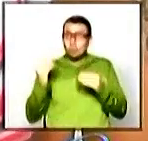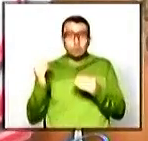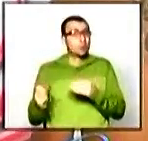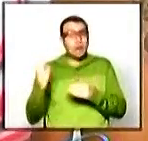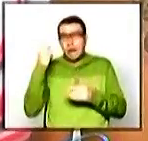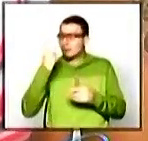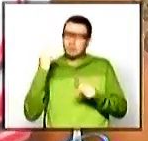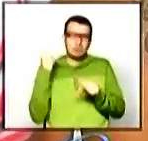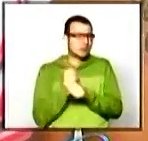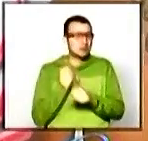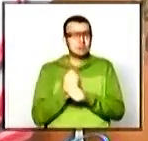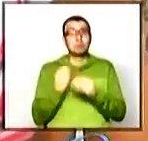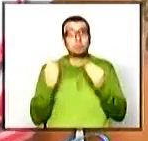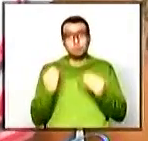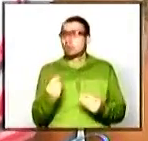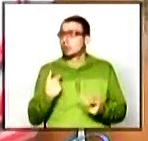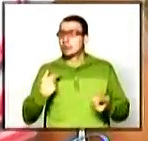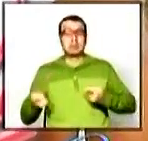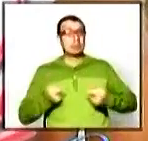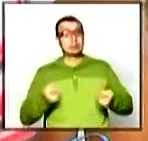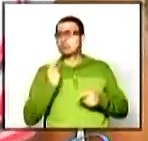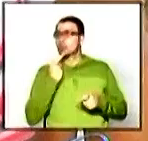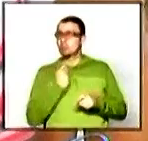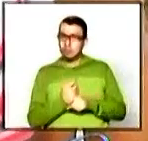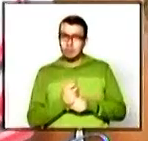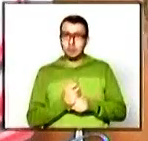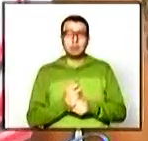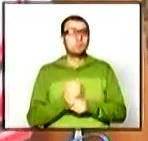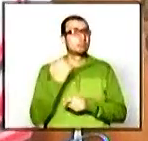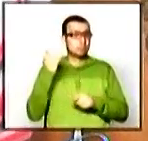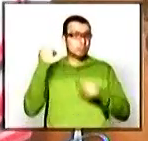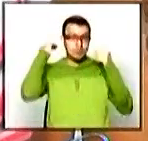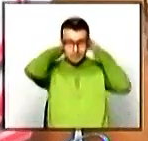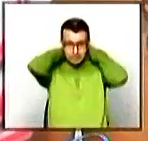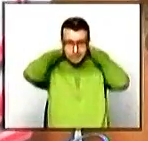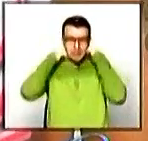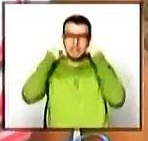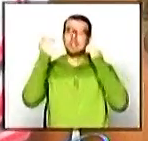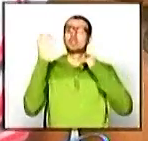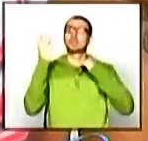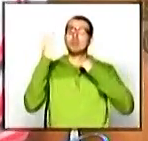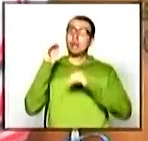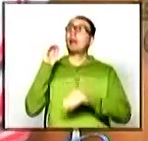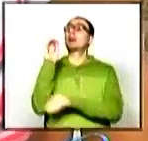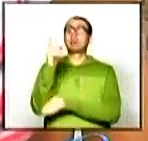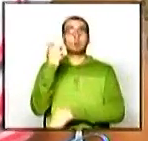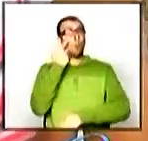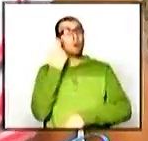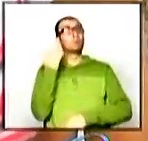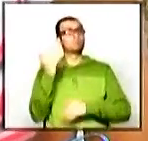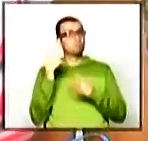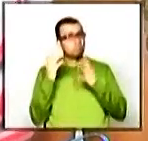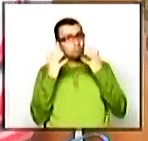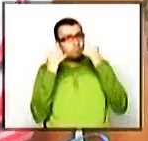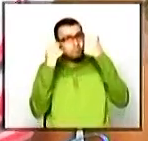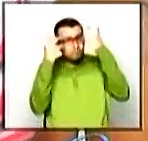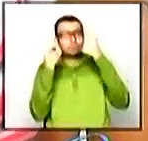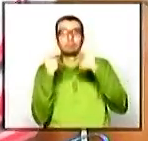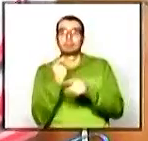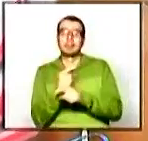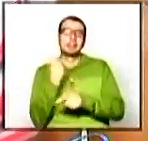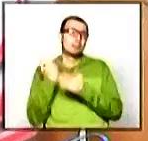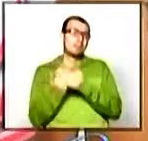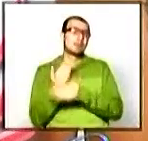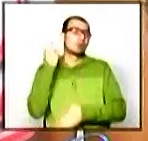laboral muy alta, superior a la que podemos manejar, entonces ese mecanismo de alarma que llamamos estrés se somatiza sobre esta zona y aparece el